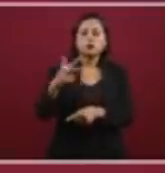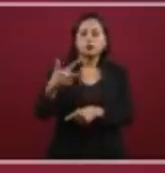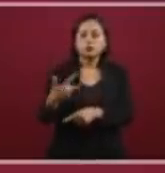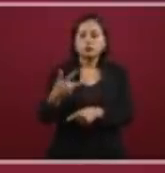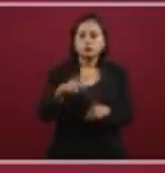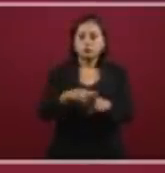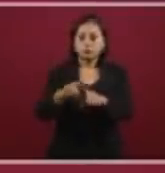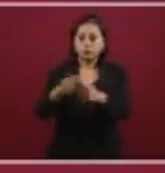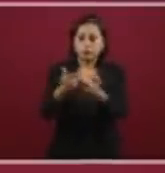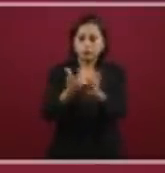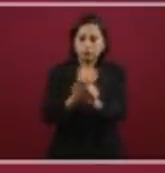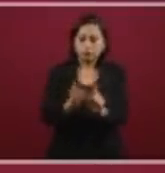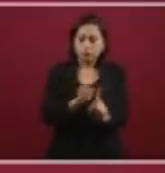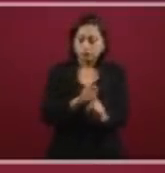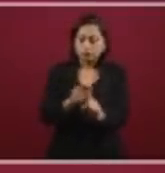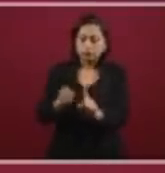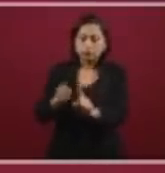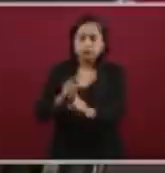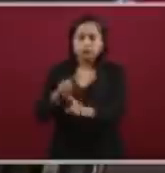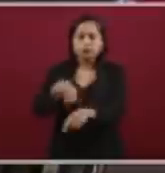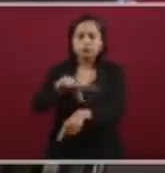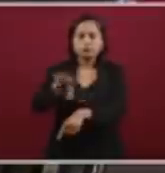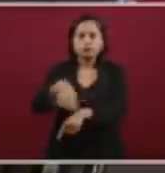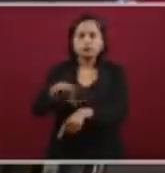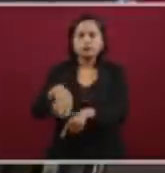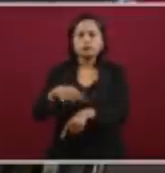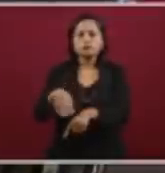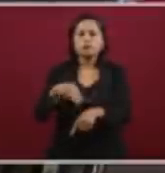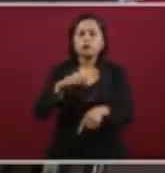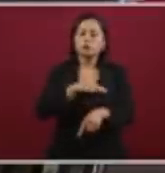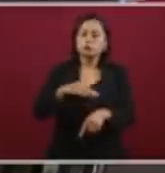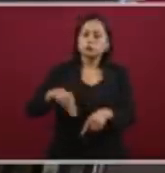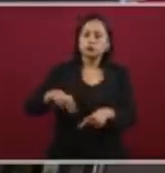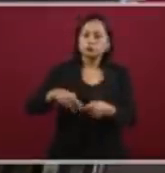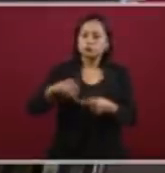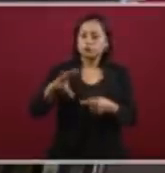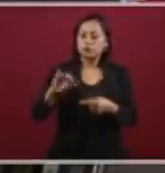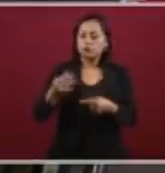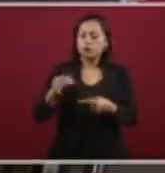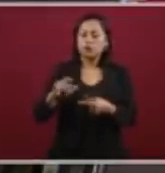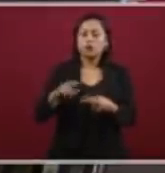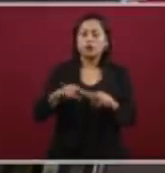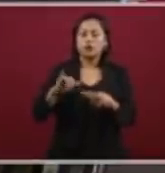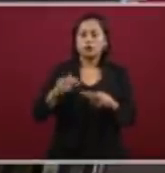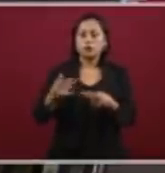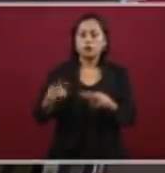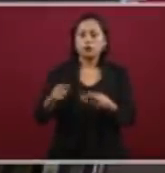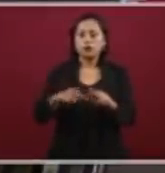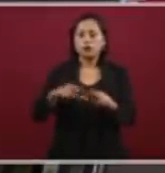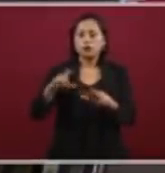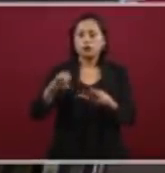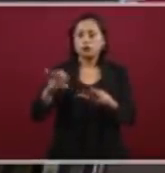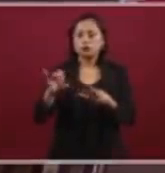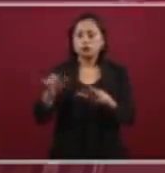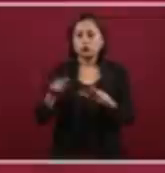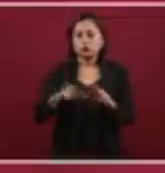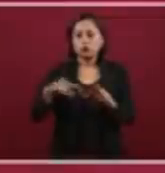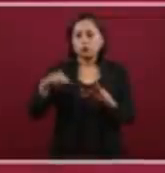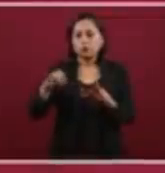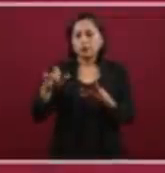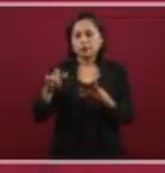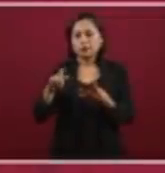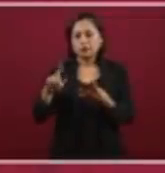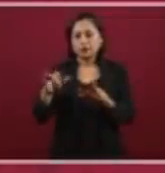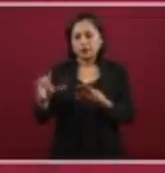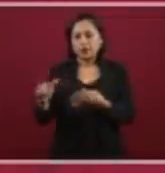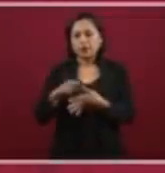en 5 municipios en particular en cocula igual de huitzuco mezcala y tepalcatepec para